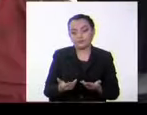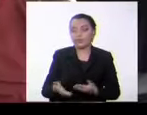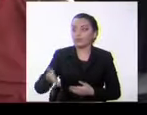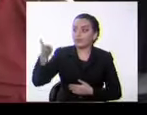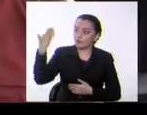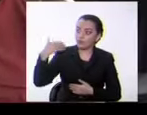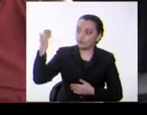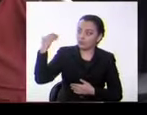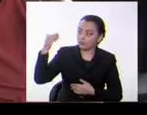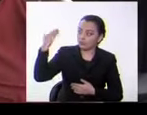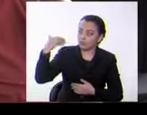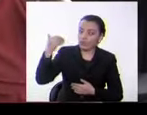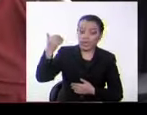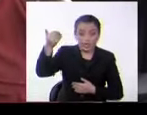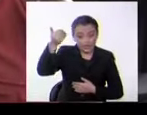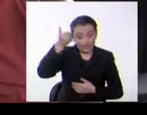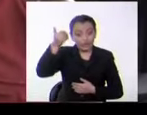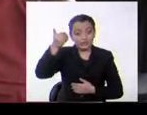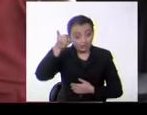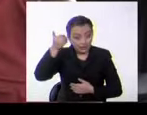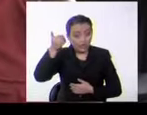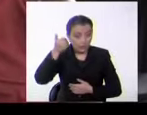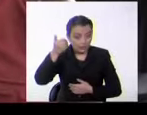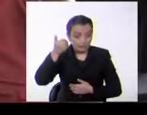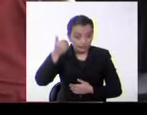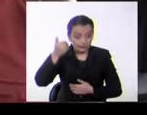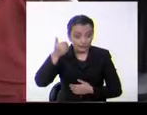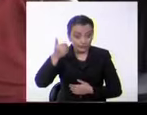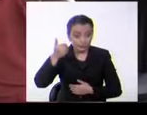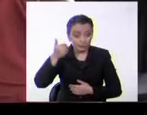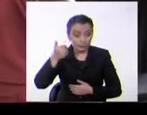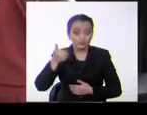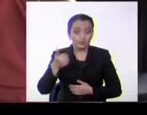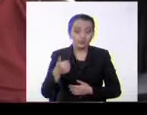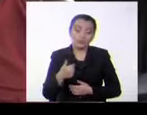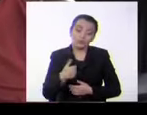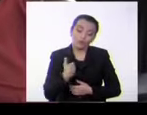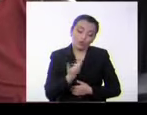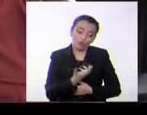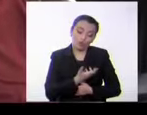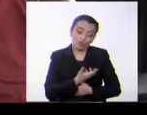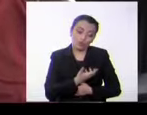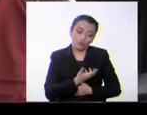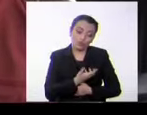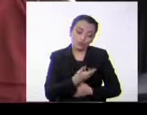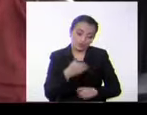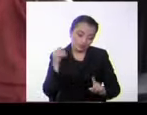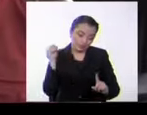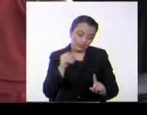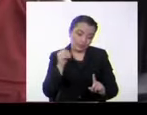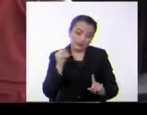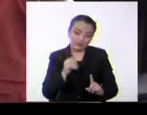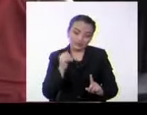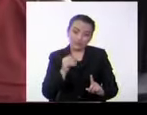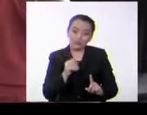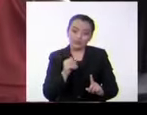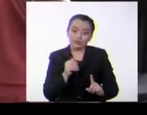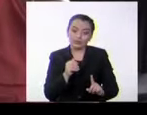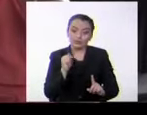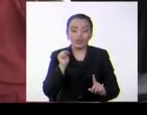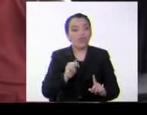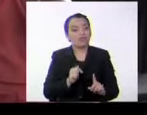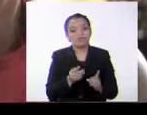antepasados nos han enseñado prácticamente. Y pues si nosotros dejamos de enseñarle a las personas, prácticamente esto se